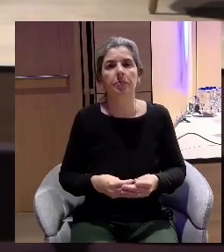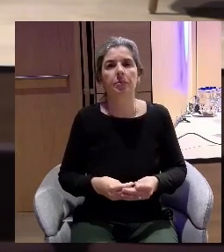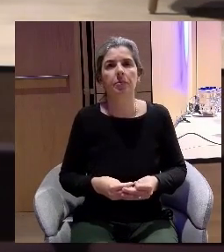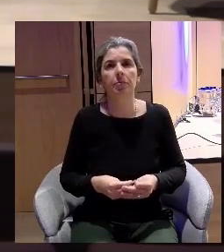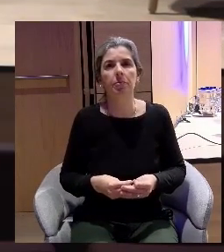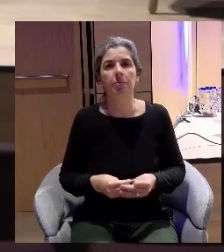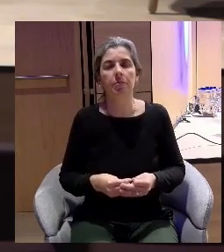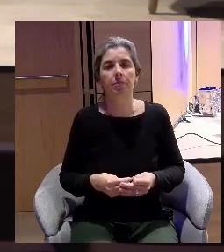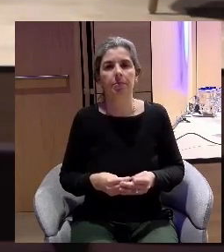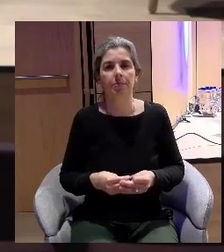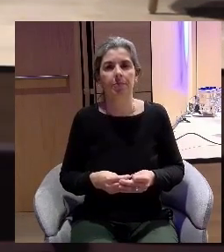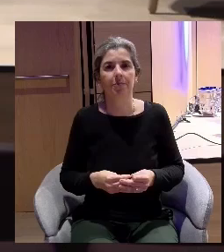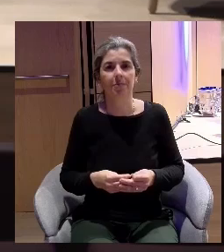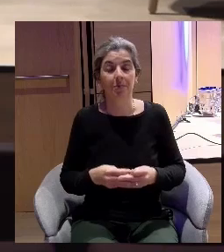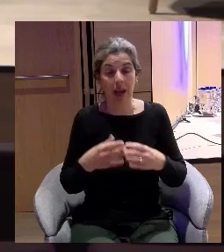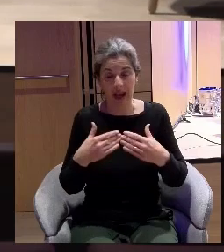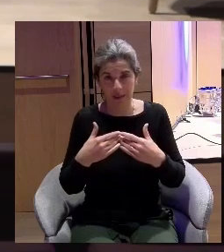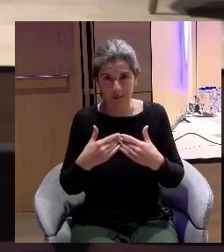Bueno, empiezo yo.